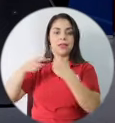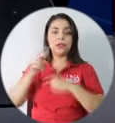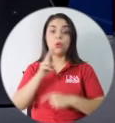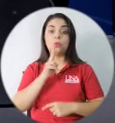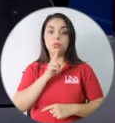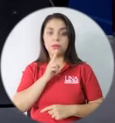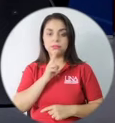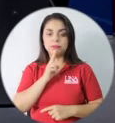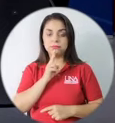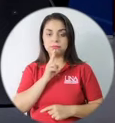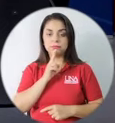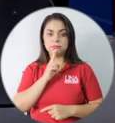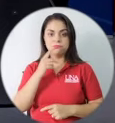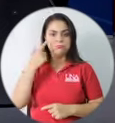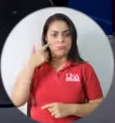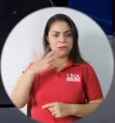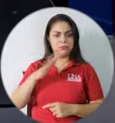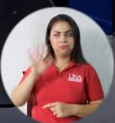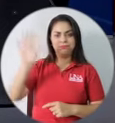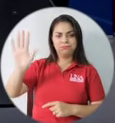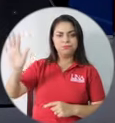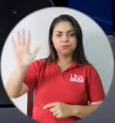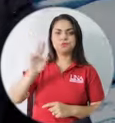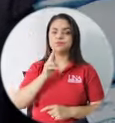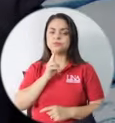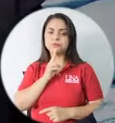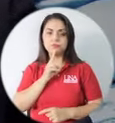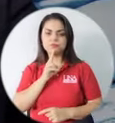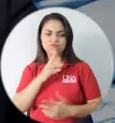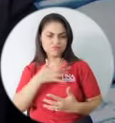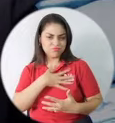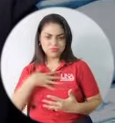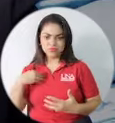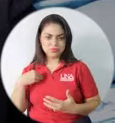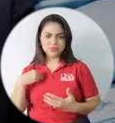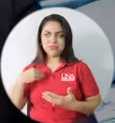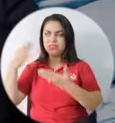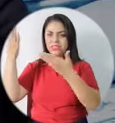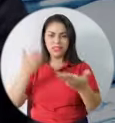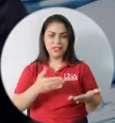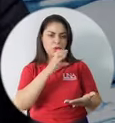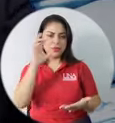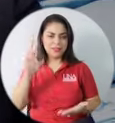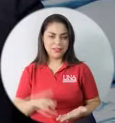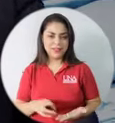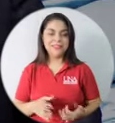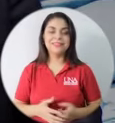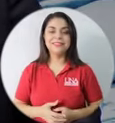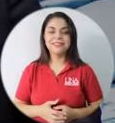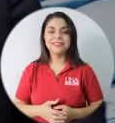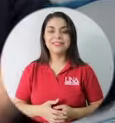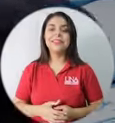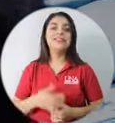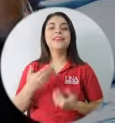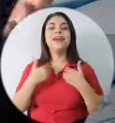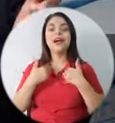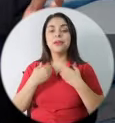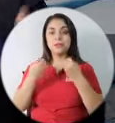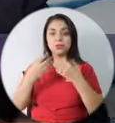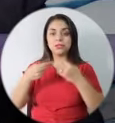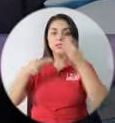Honduras, ¿verdad? Y pareciera que a los hondureños tampoco les gusta, ¿verdad?, que ese café se lo traigan para acá. Y hay